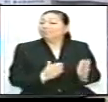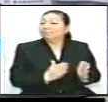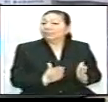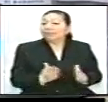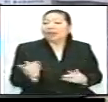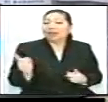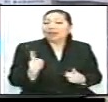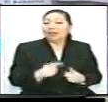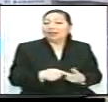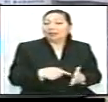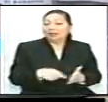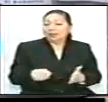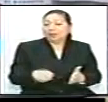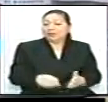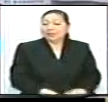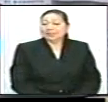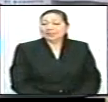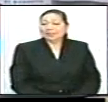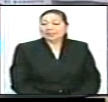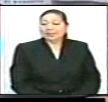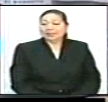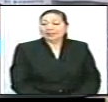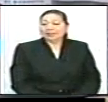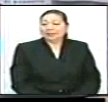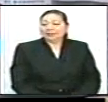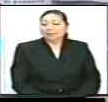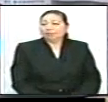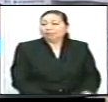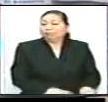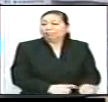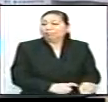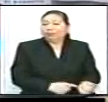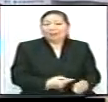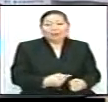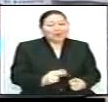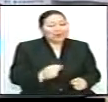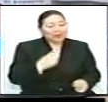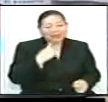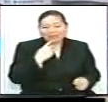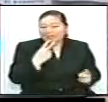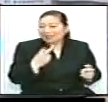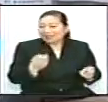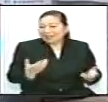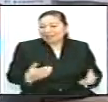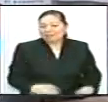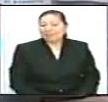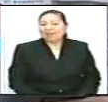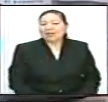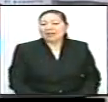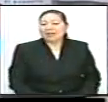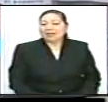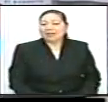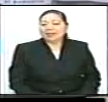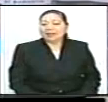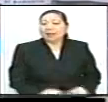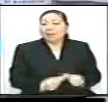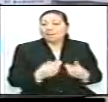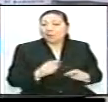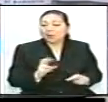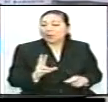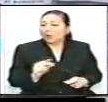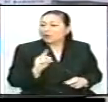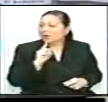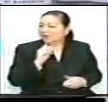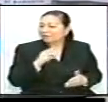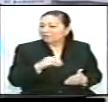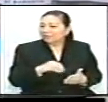estrujarlos hasta sacar la última gota de sangre, ¿no? Y eso no es el tema. El problema es que el sector público no